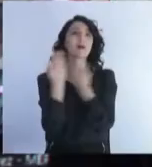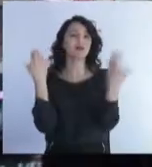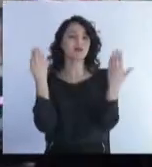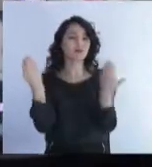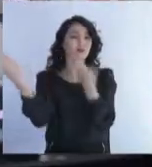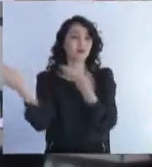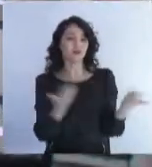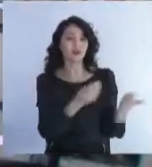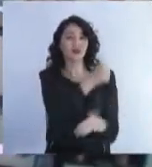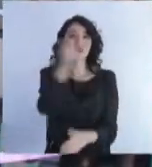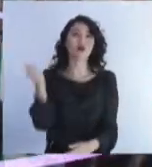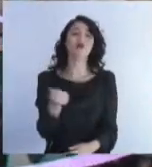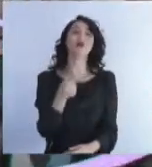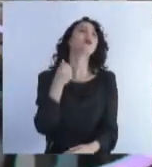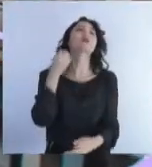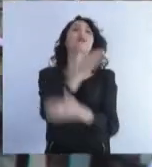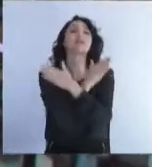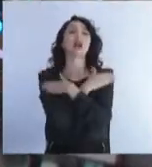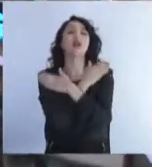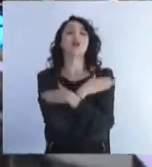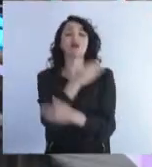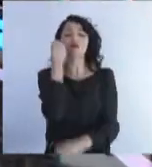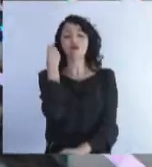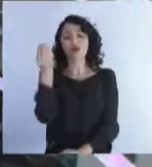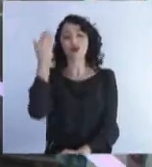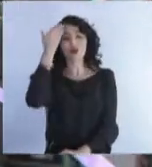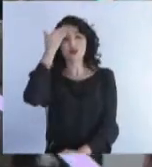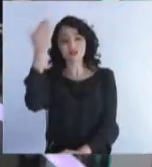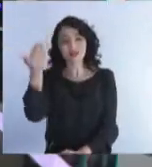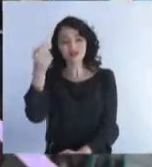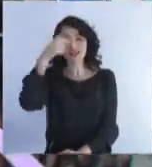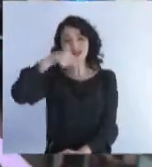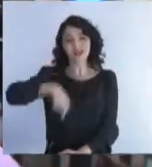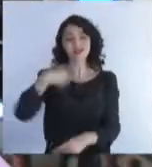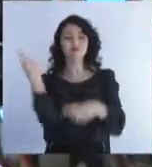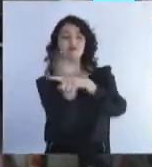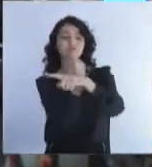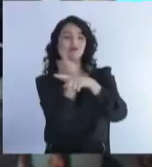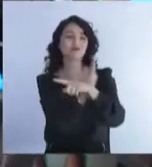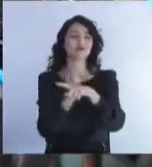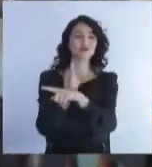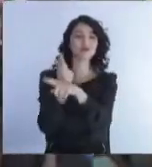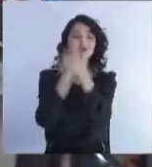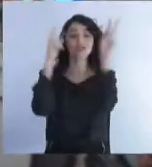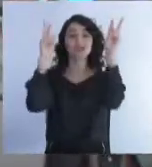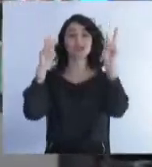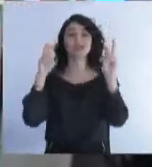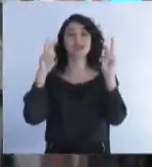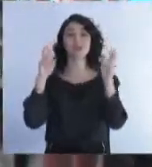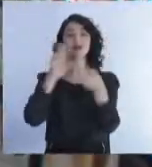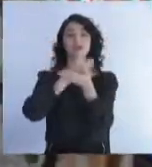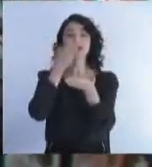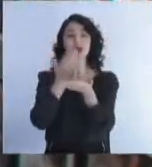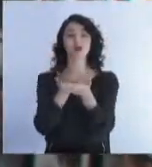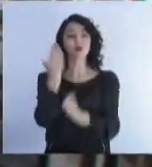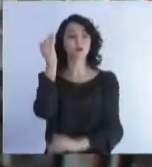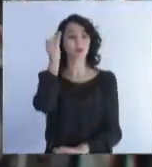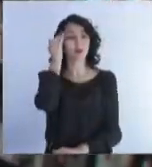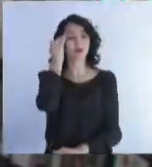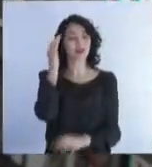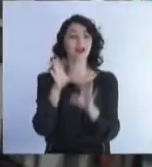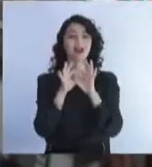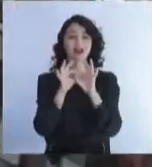gran saludo de buenos días. Estamos juntos hoy conversando sobre salud mental. Gracias por estar